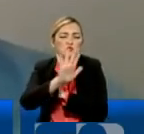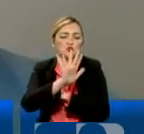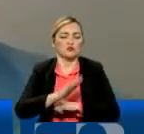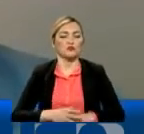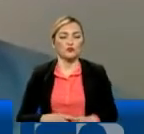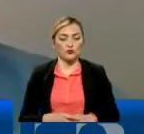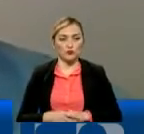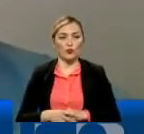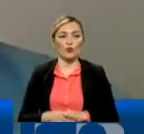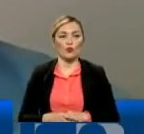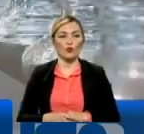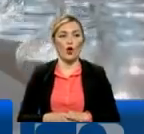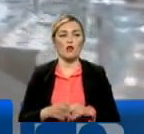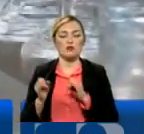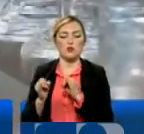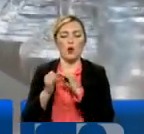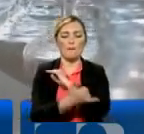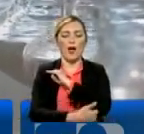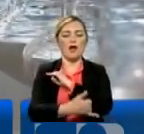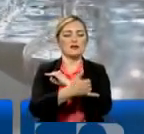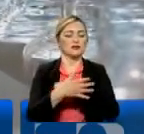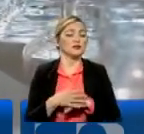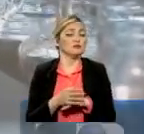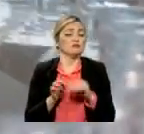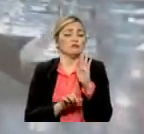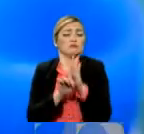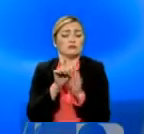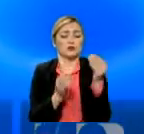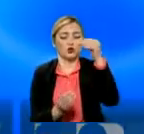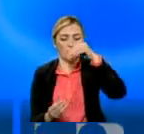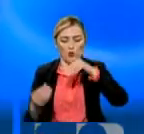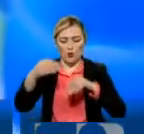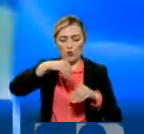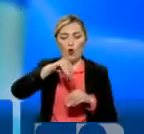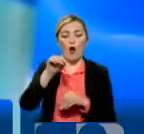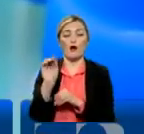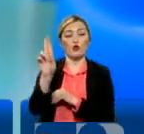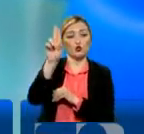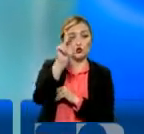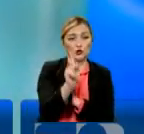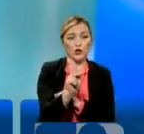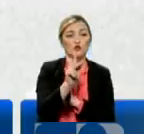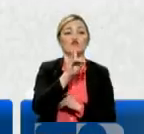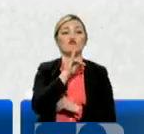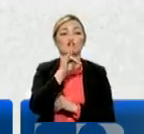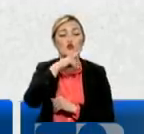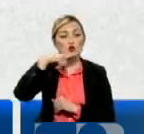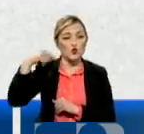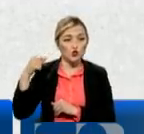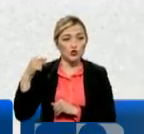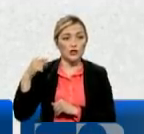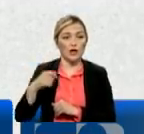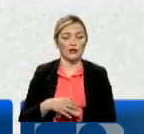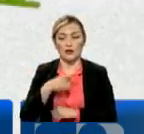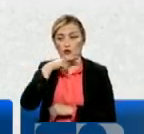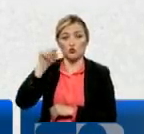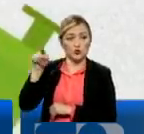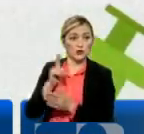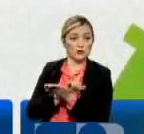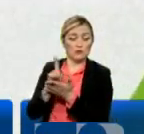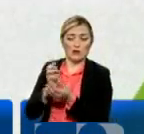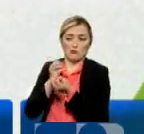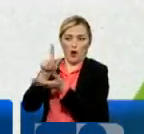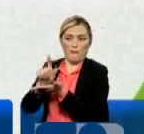la población de cada país. La vacuna se desarrolla en laboratorios en el Reino Unido, Estados Unidos y en Rusia, donde esta semana anunciaron